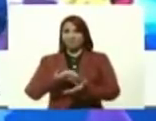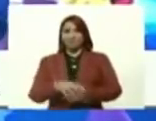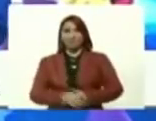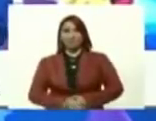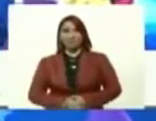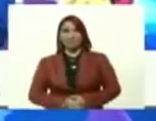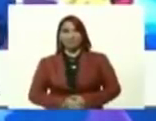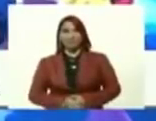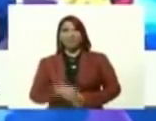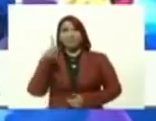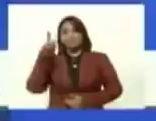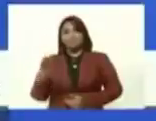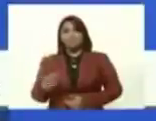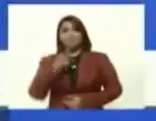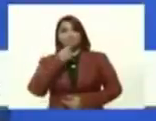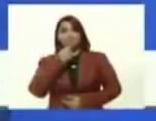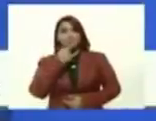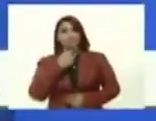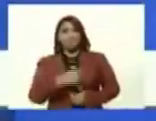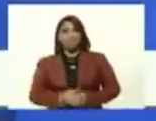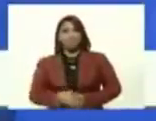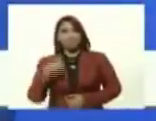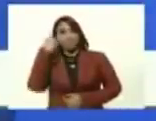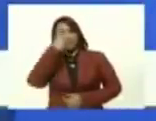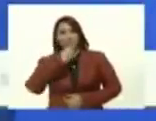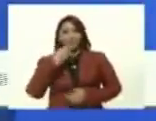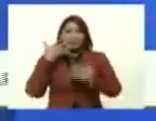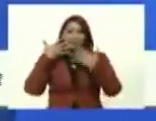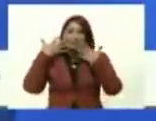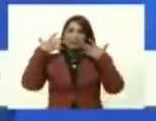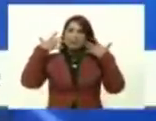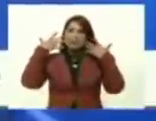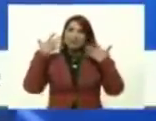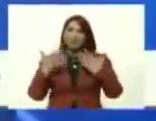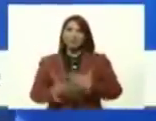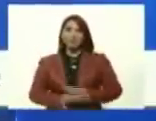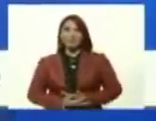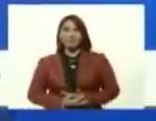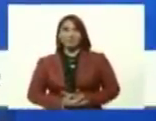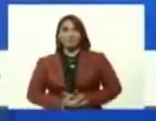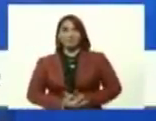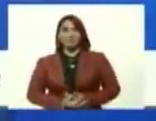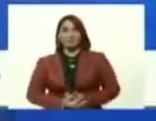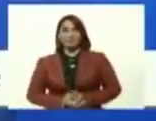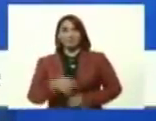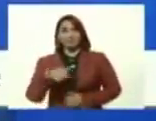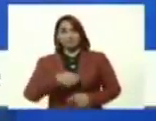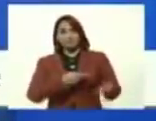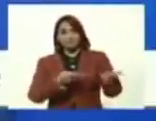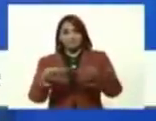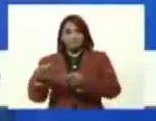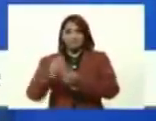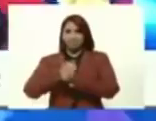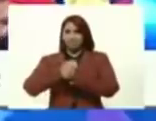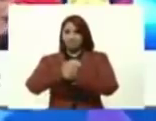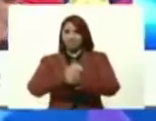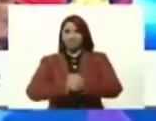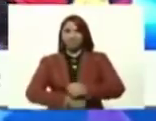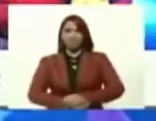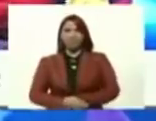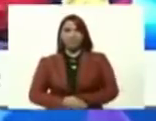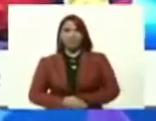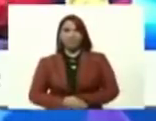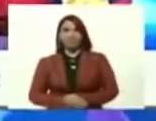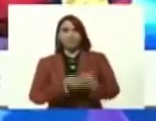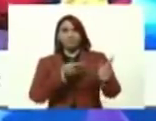Estás muy bonita. Tienes el rostro muy fresco. Aquí te recibimos con mucho amor. Te recibe